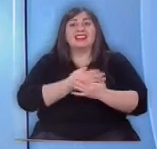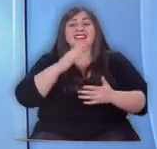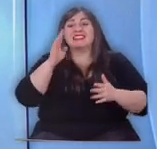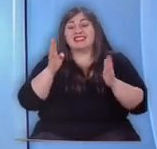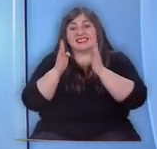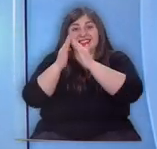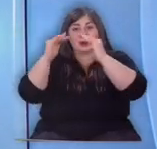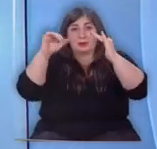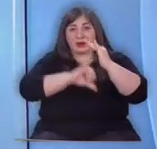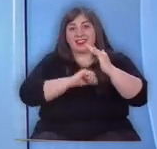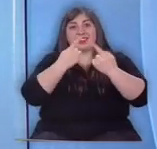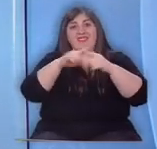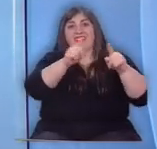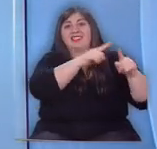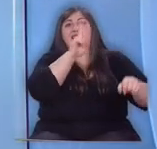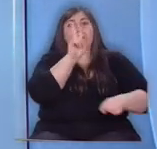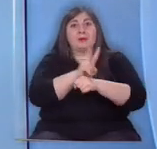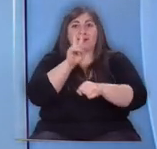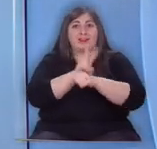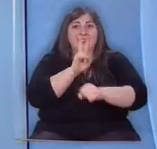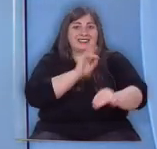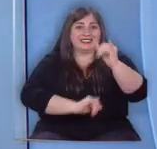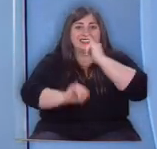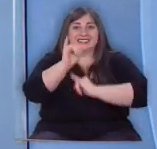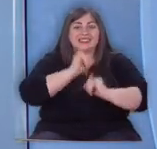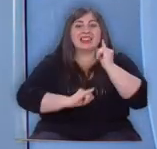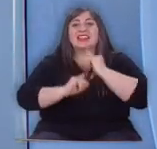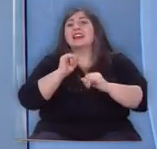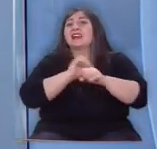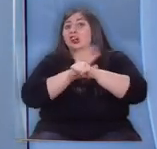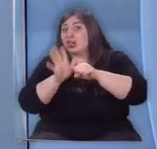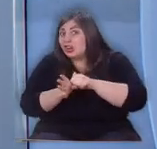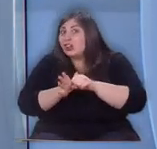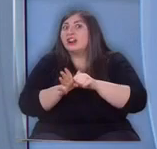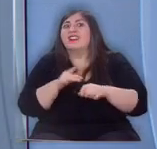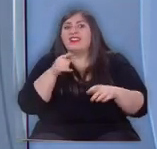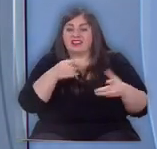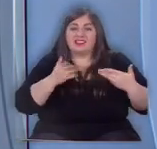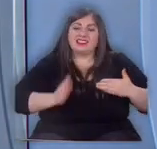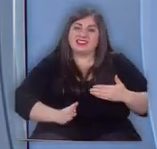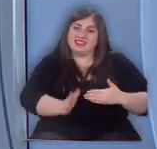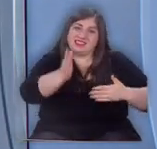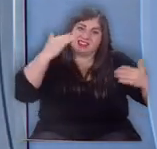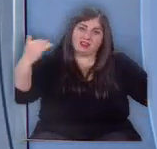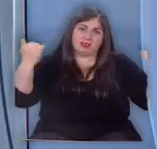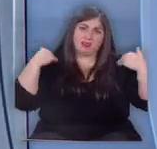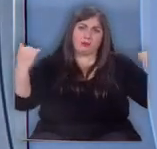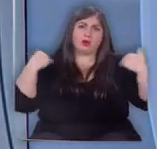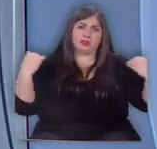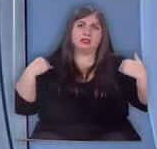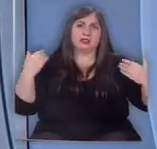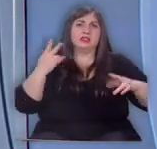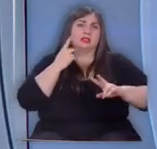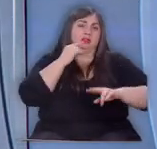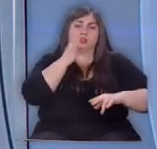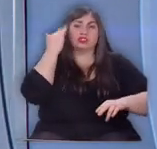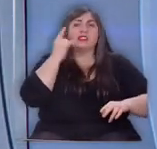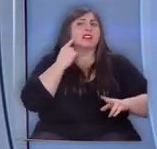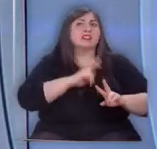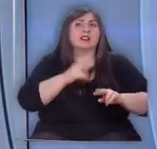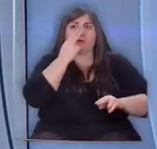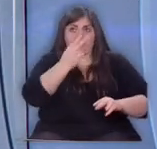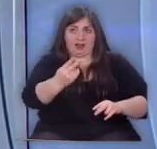cuarentena. Diversos son los profesores y clases existentes en épocas de coronavirus para continuar o iniciarse en la vida deportiva. ¿No sabe qué hacer? Presta